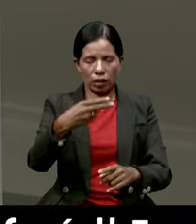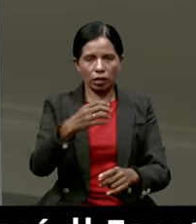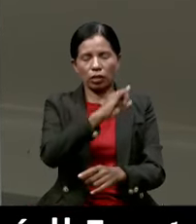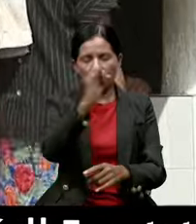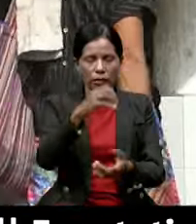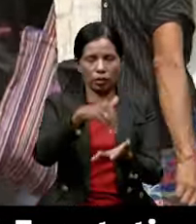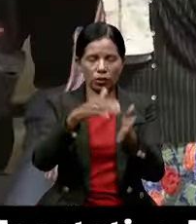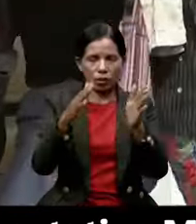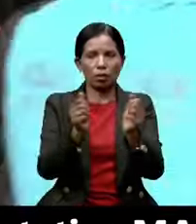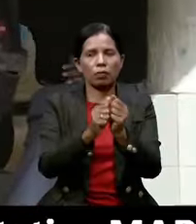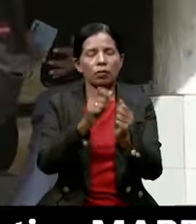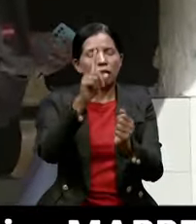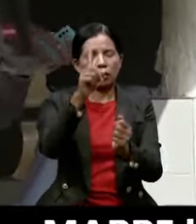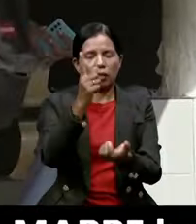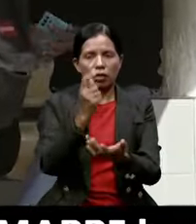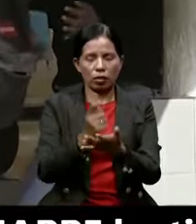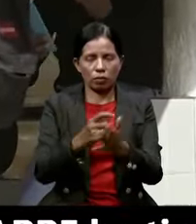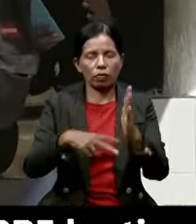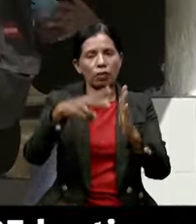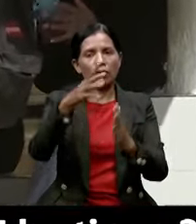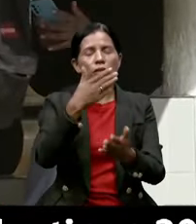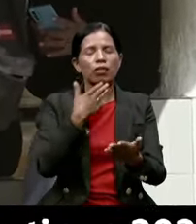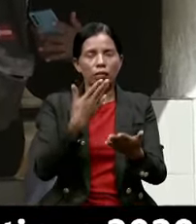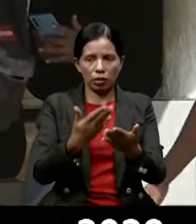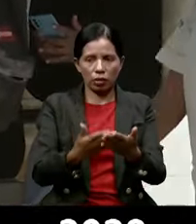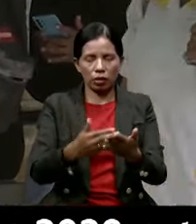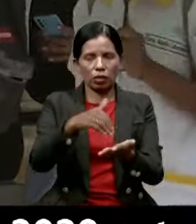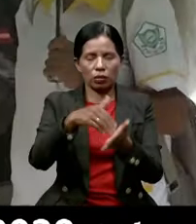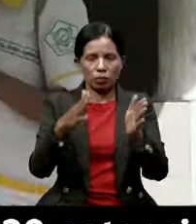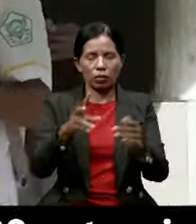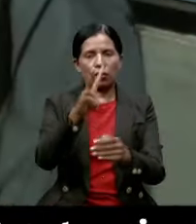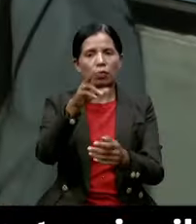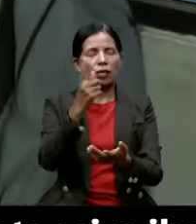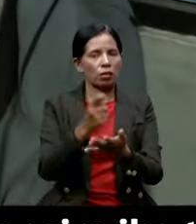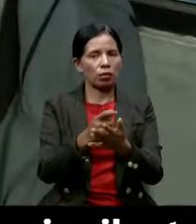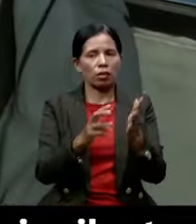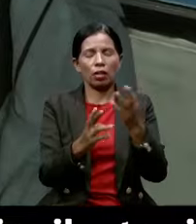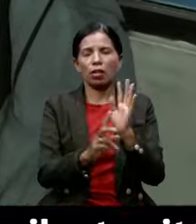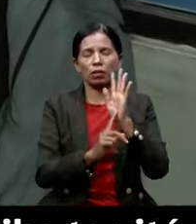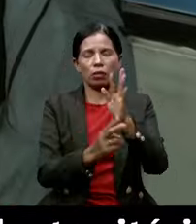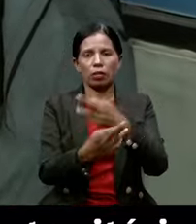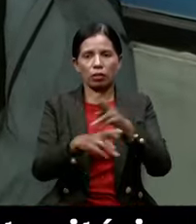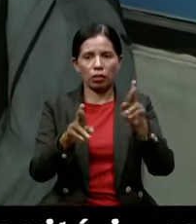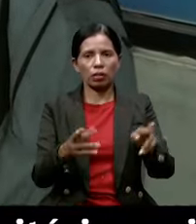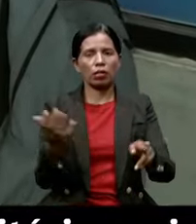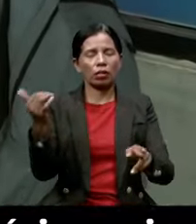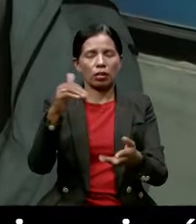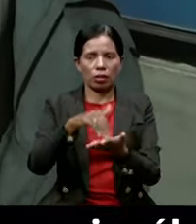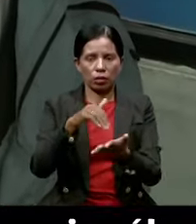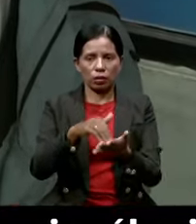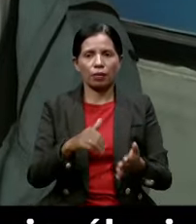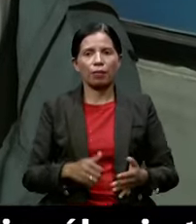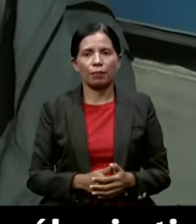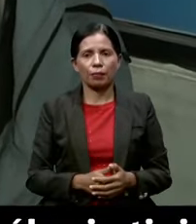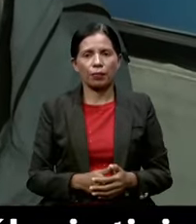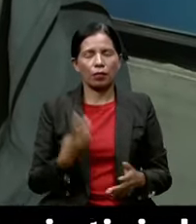estudante reunida maquetan valor diek enquanto estudante basic reun rua la hatulu resultado diek ia sirenia estudo. Consideramos